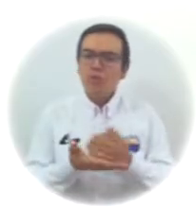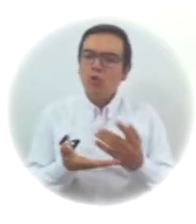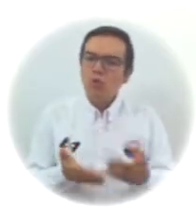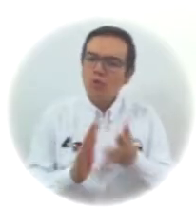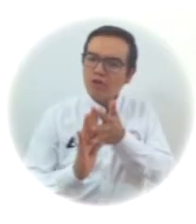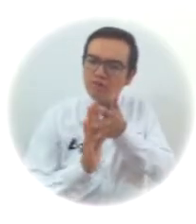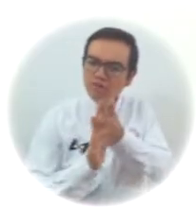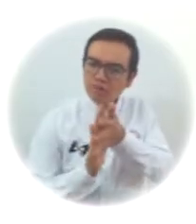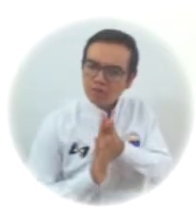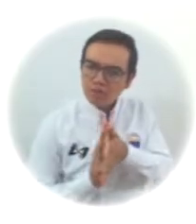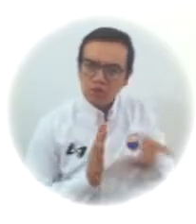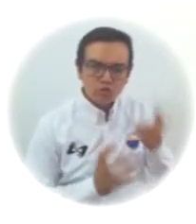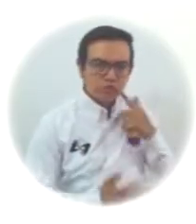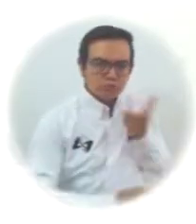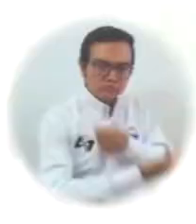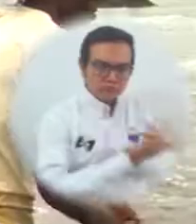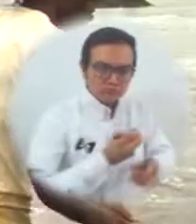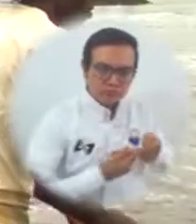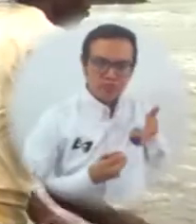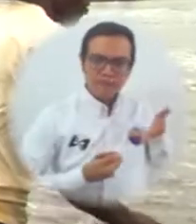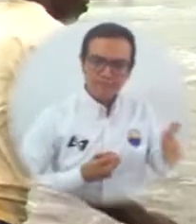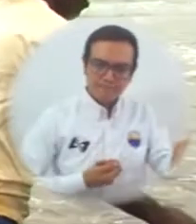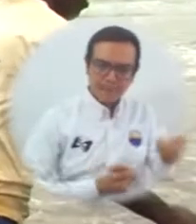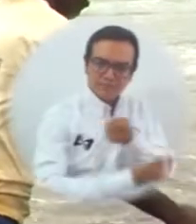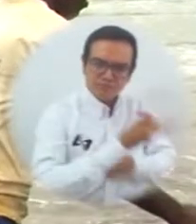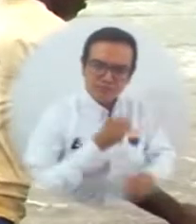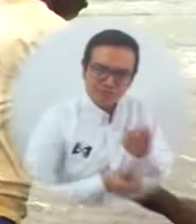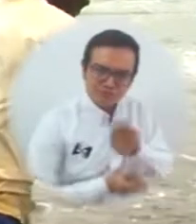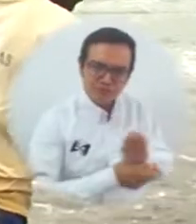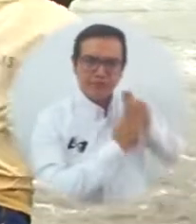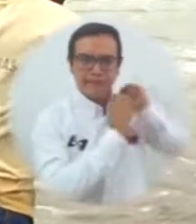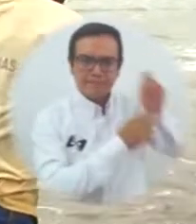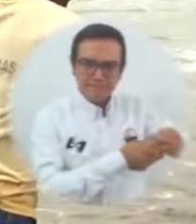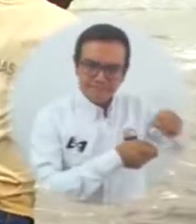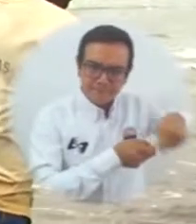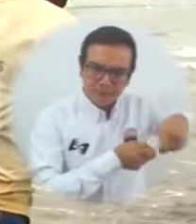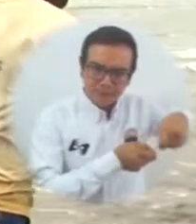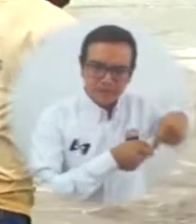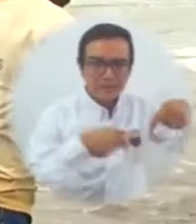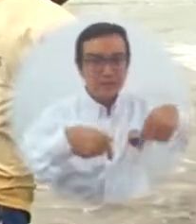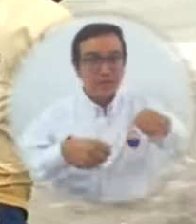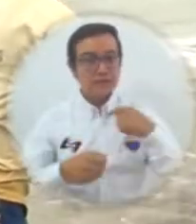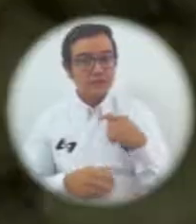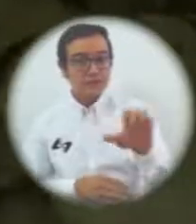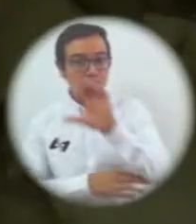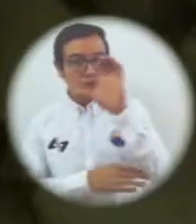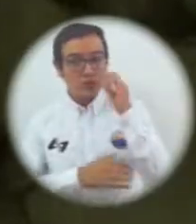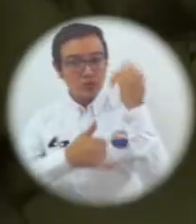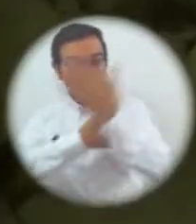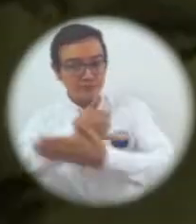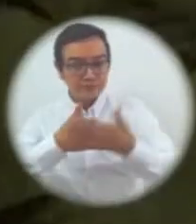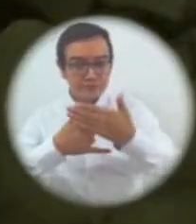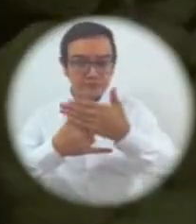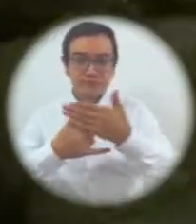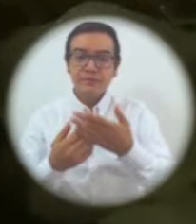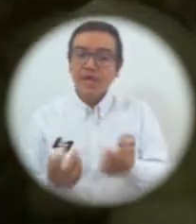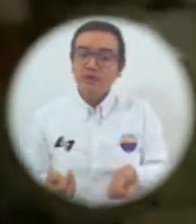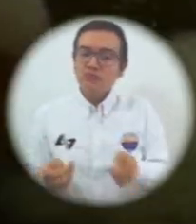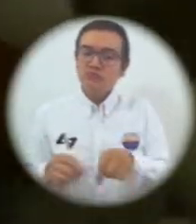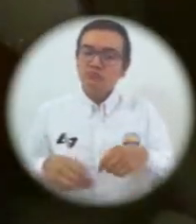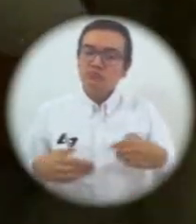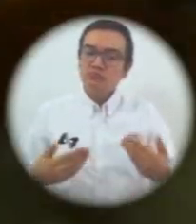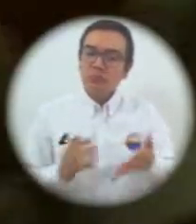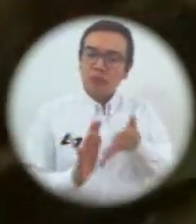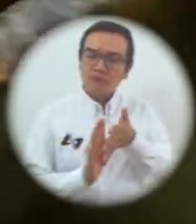la información de mercado, producción pesquera y acuícola que se presenta en el país. Cabe mencionar que entre los productos